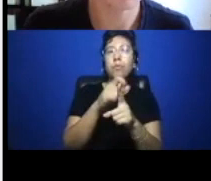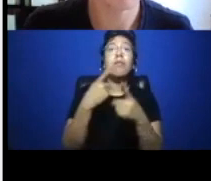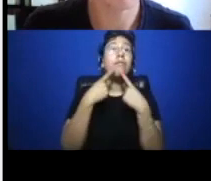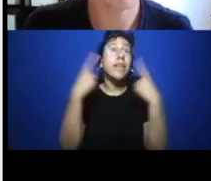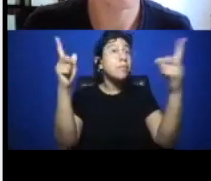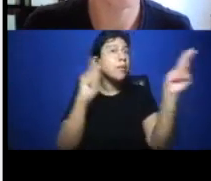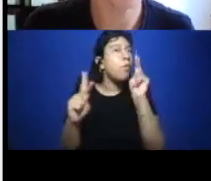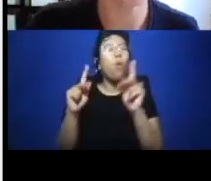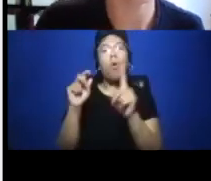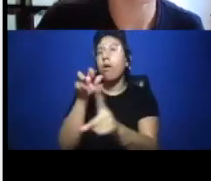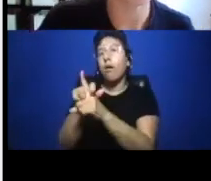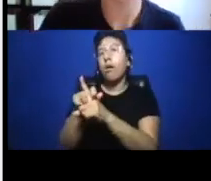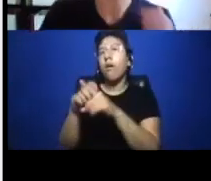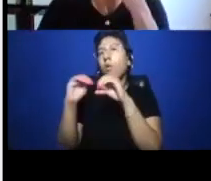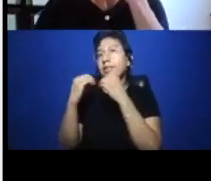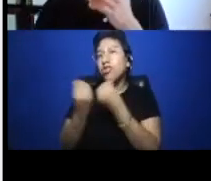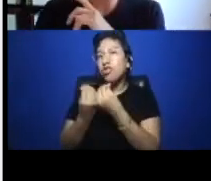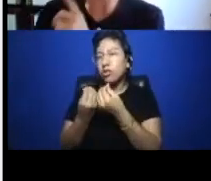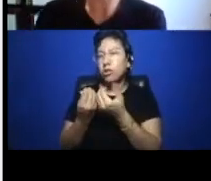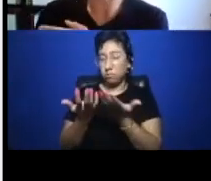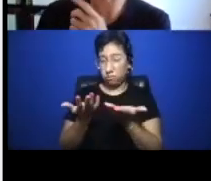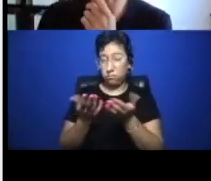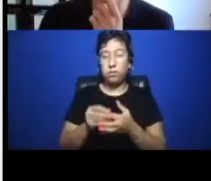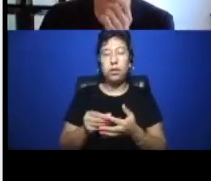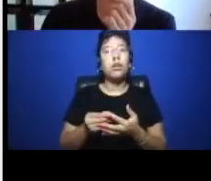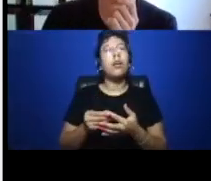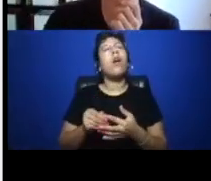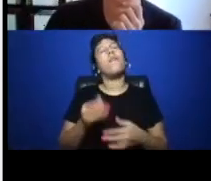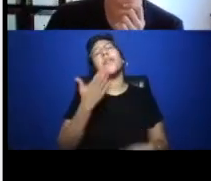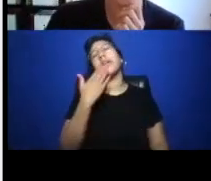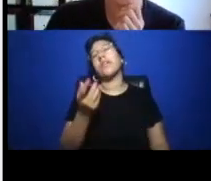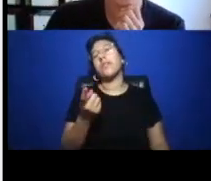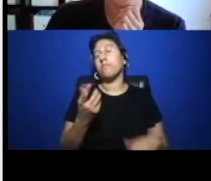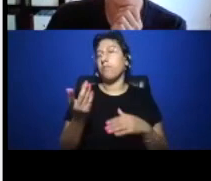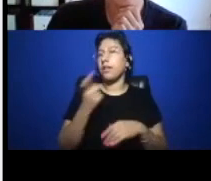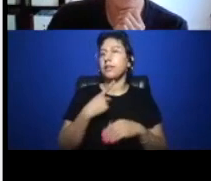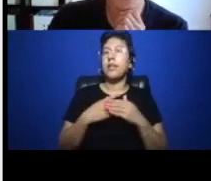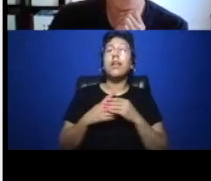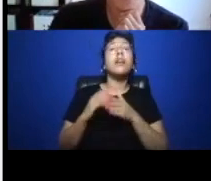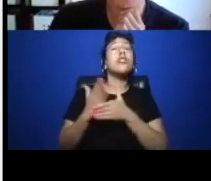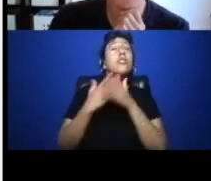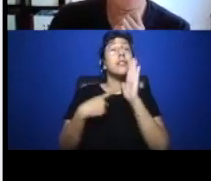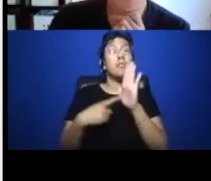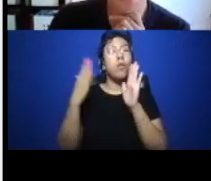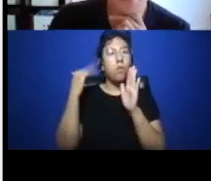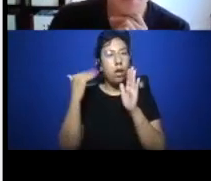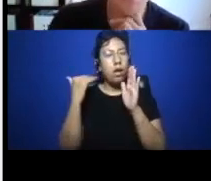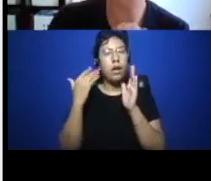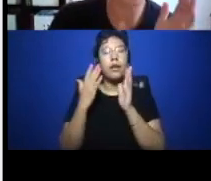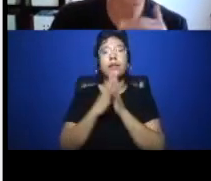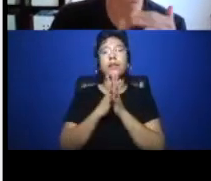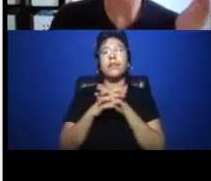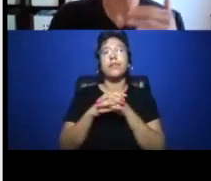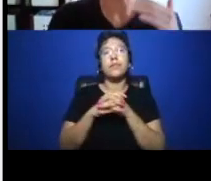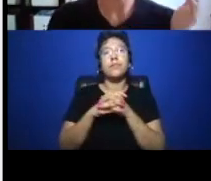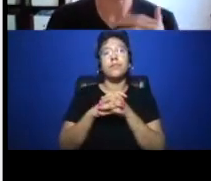son famosas. Sí, gracias por hacer eso. Muestro estos ejemplos porque creo